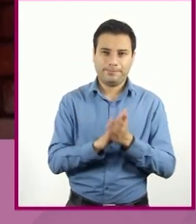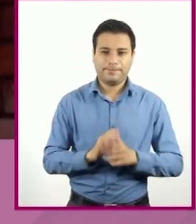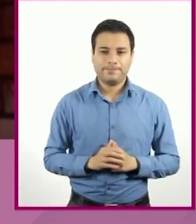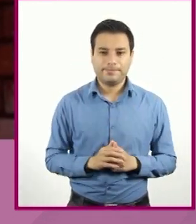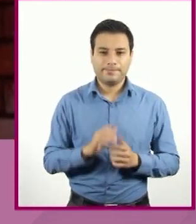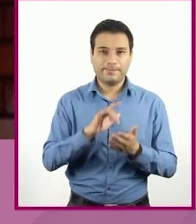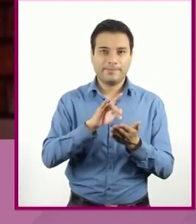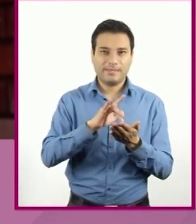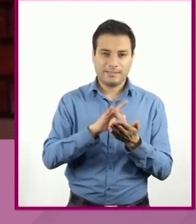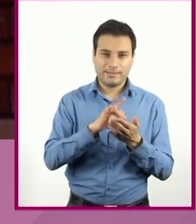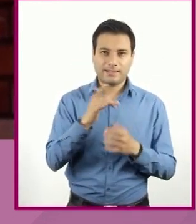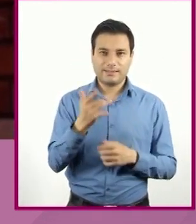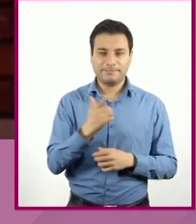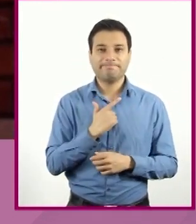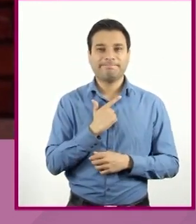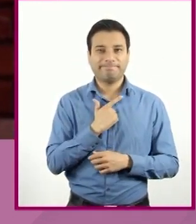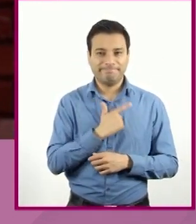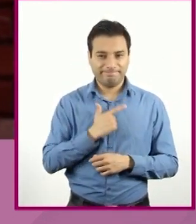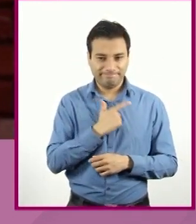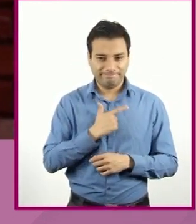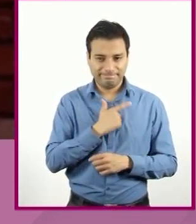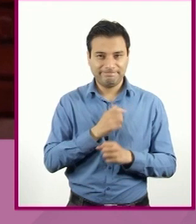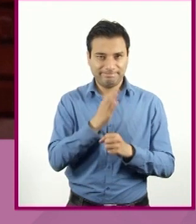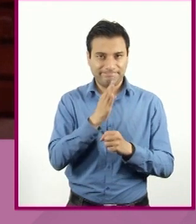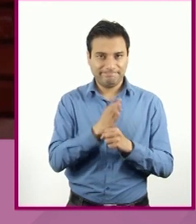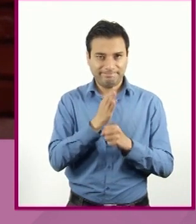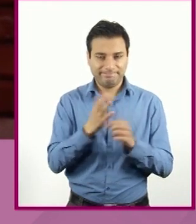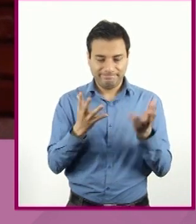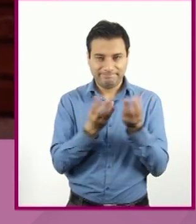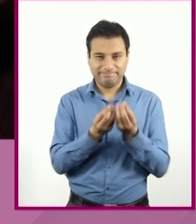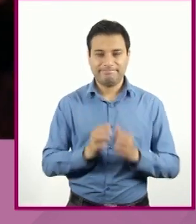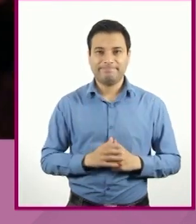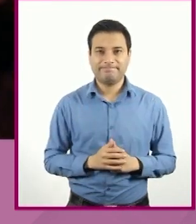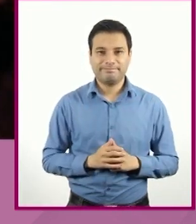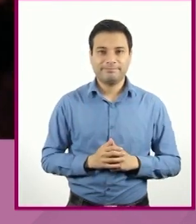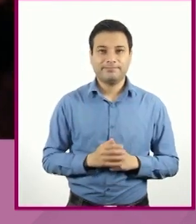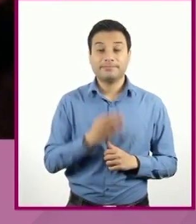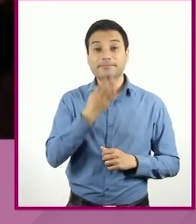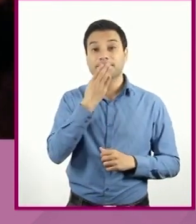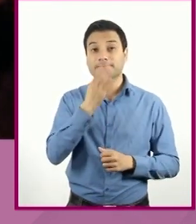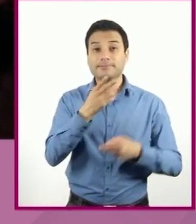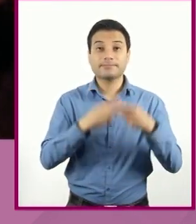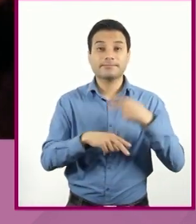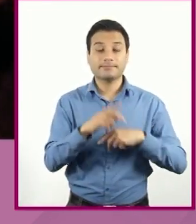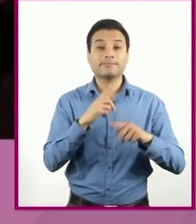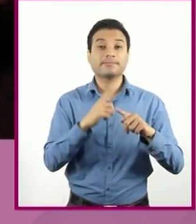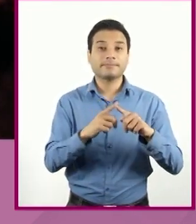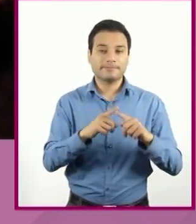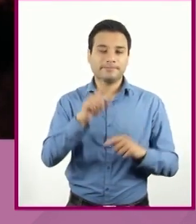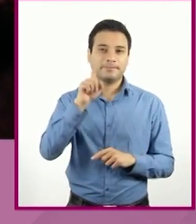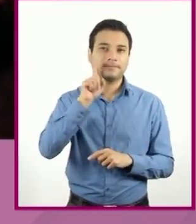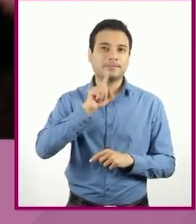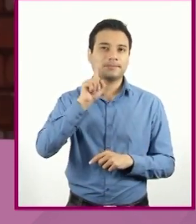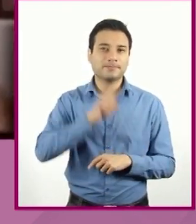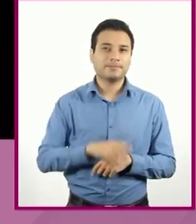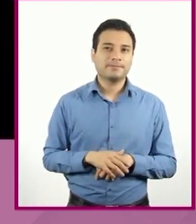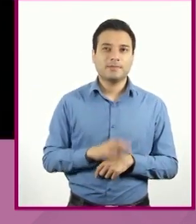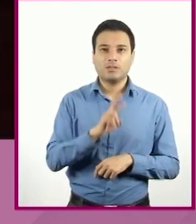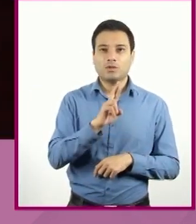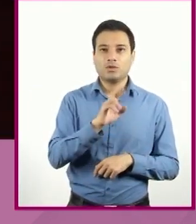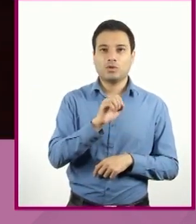Muchas gracias, me alegra acompañarlos el día de hoy. Demos la bienvenida a nuestra siguiente invitada,